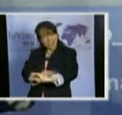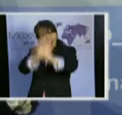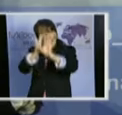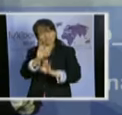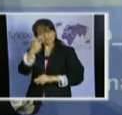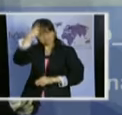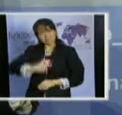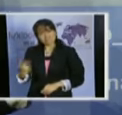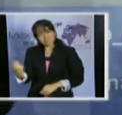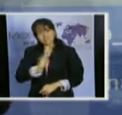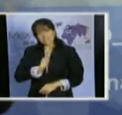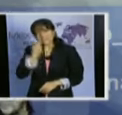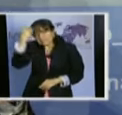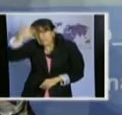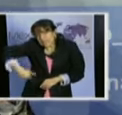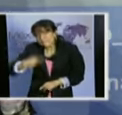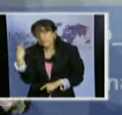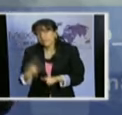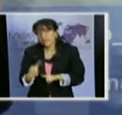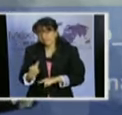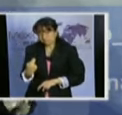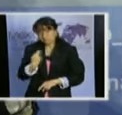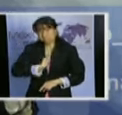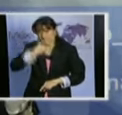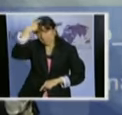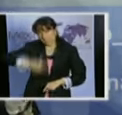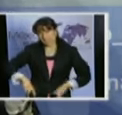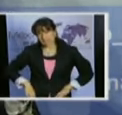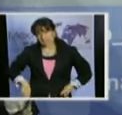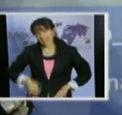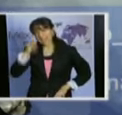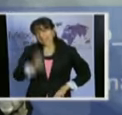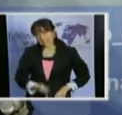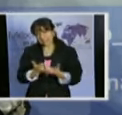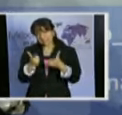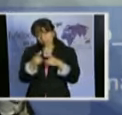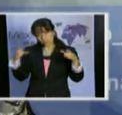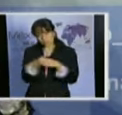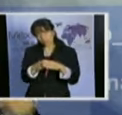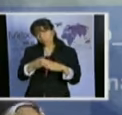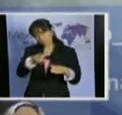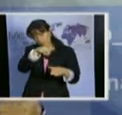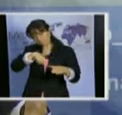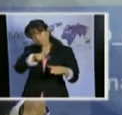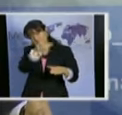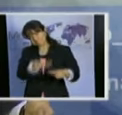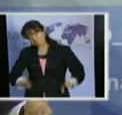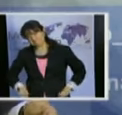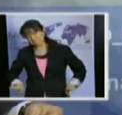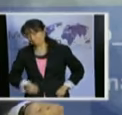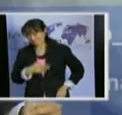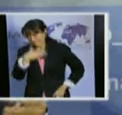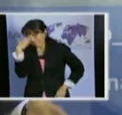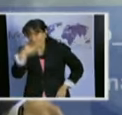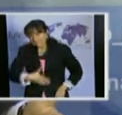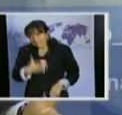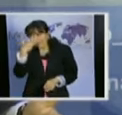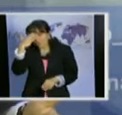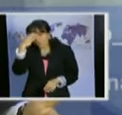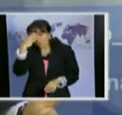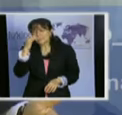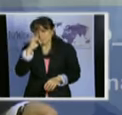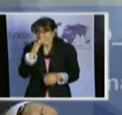allá, ver más allá, ver antes que los demás de lo que está debatiéndose, de la agenda del día, de la agenda